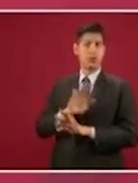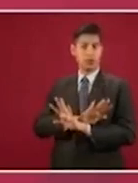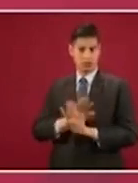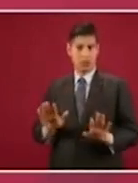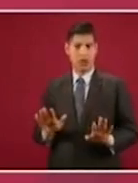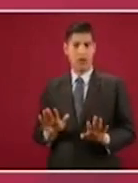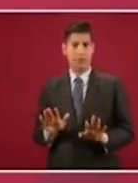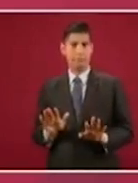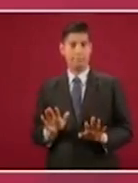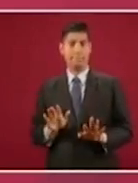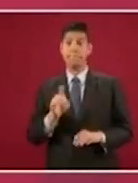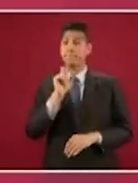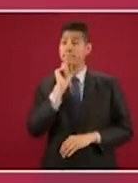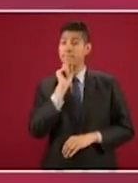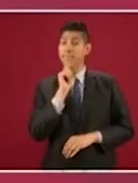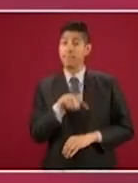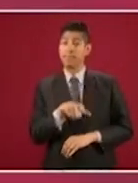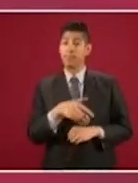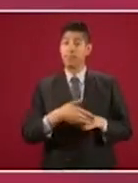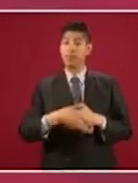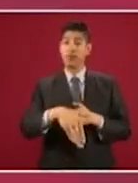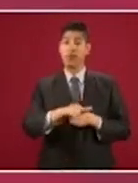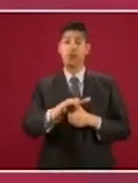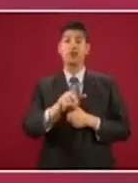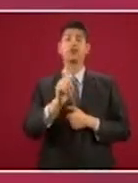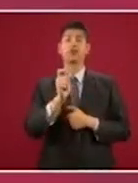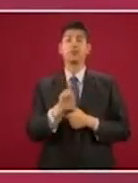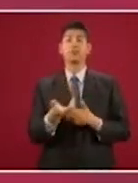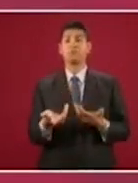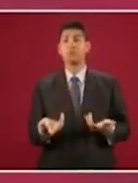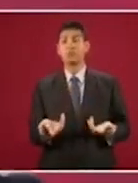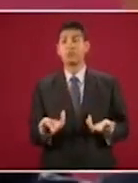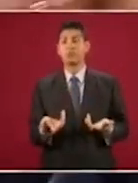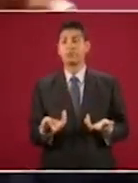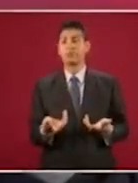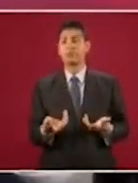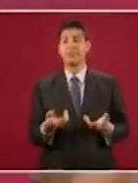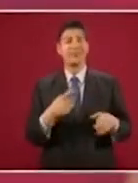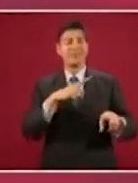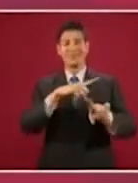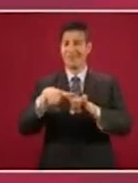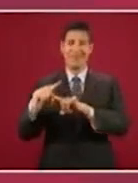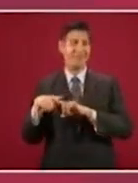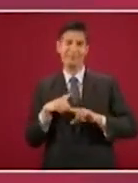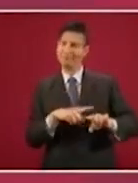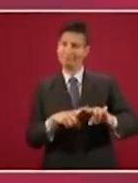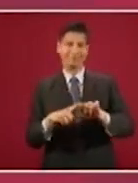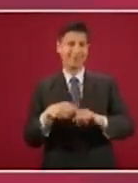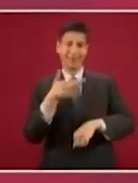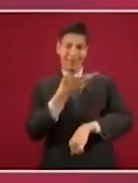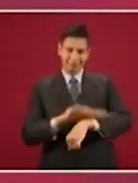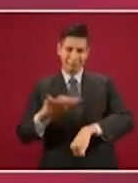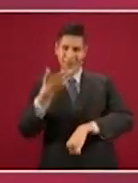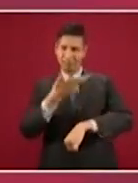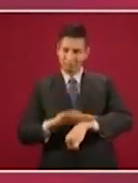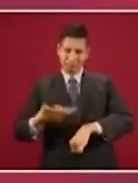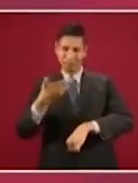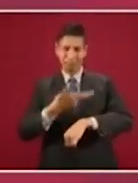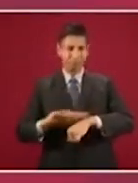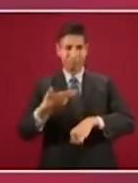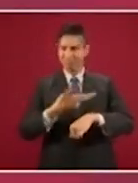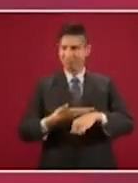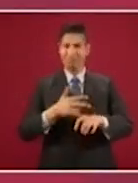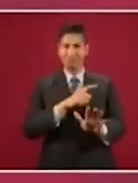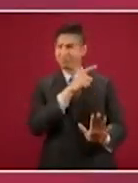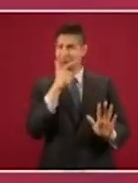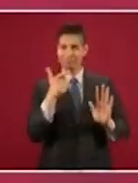a la Cámara de Diputados y así, como en este caso, se están haciendo todos los ajustes a